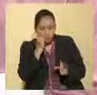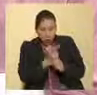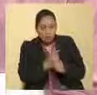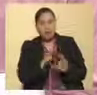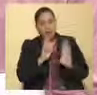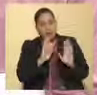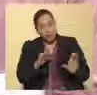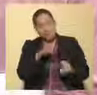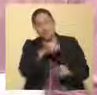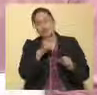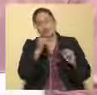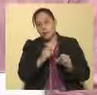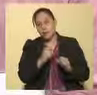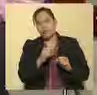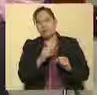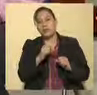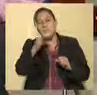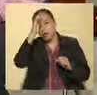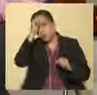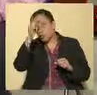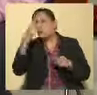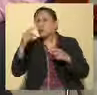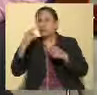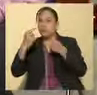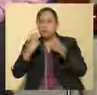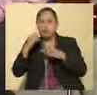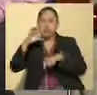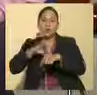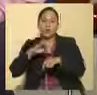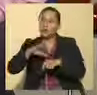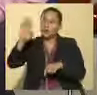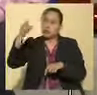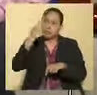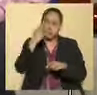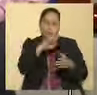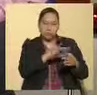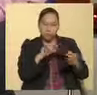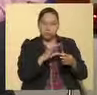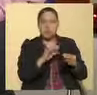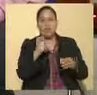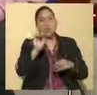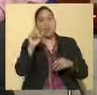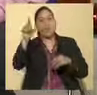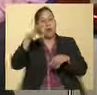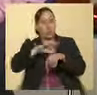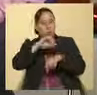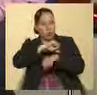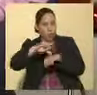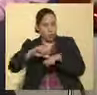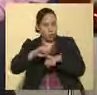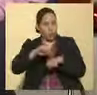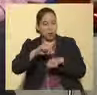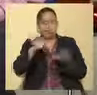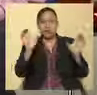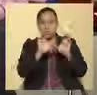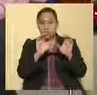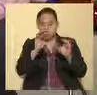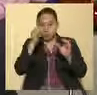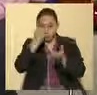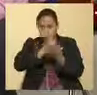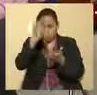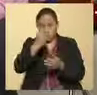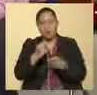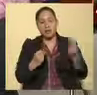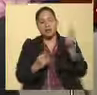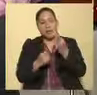detectas, invariablemente ponernos de acuerdo, contactar al pediatra, contactar al cirujano pediatra certificado para